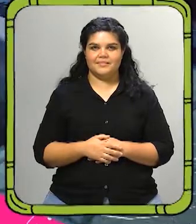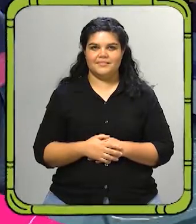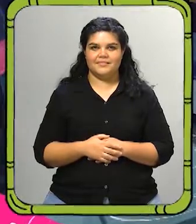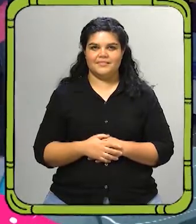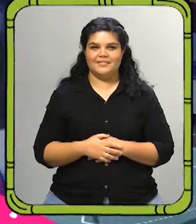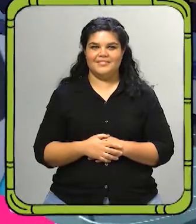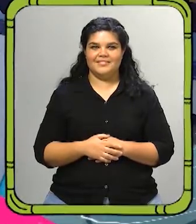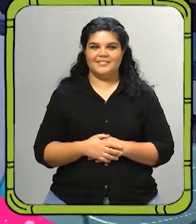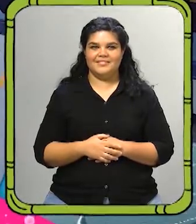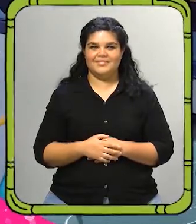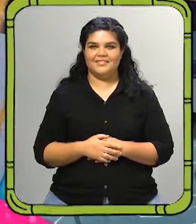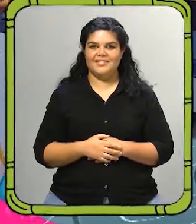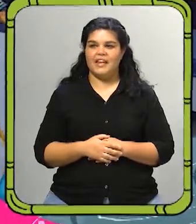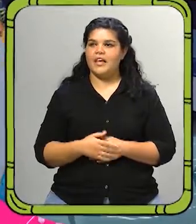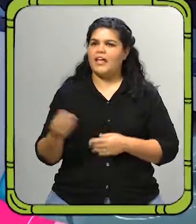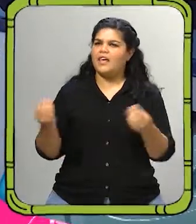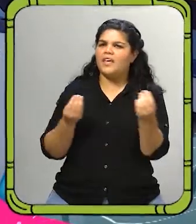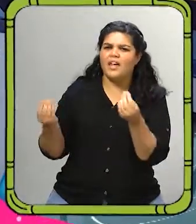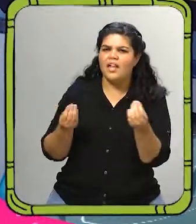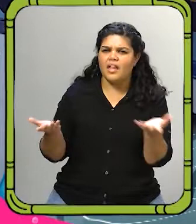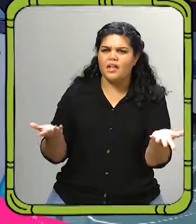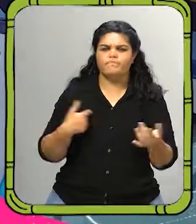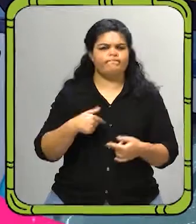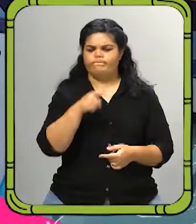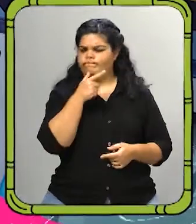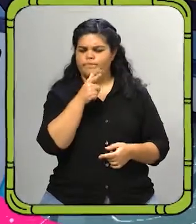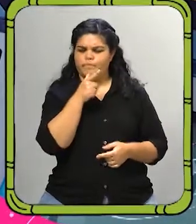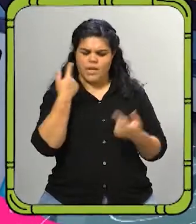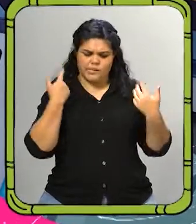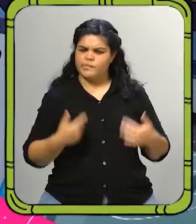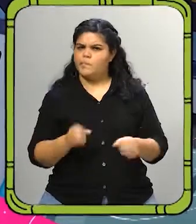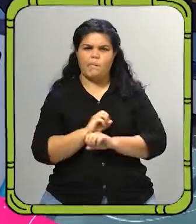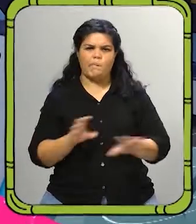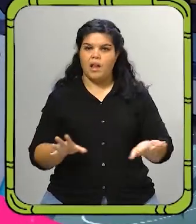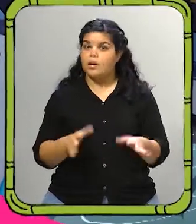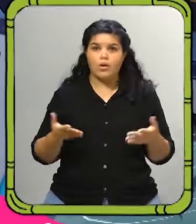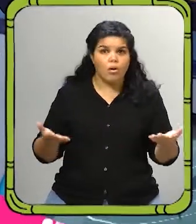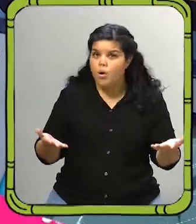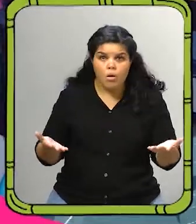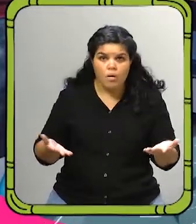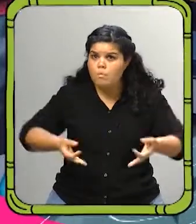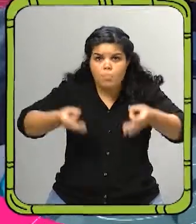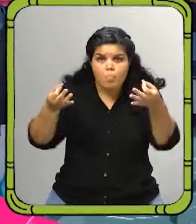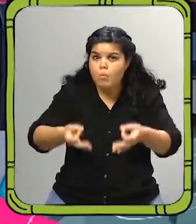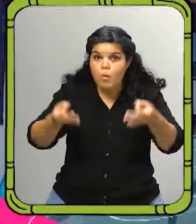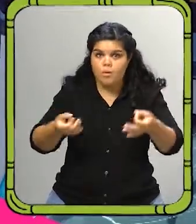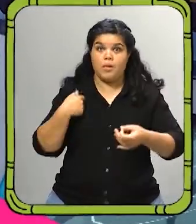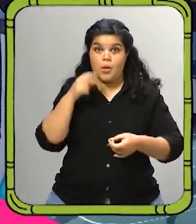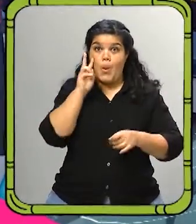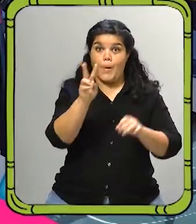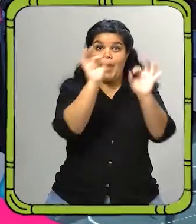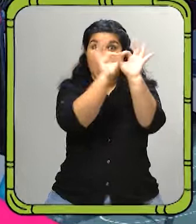¡Pata dura! ¿Qué? Parece que nos está saliendo re mal. No, está saliendo mal. Nos está saliendo re bien si yo vi todas las